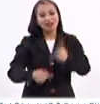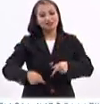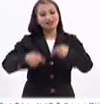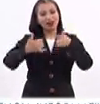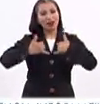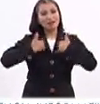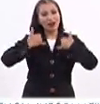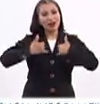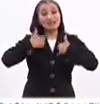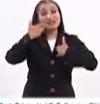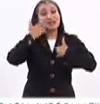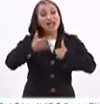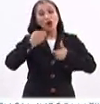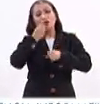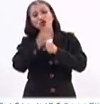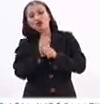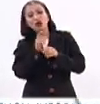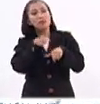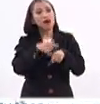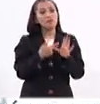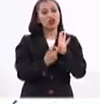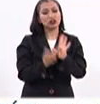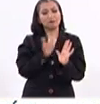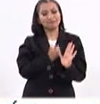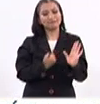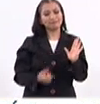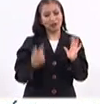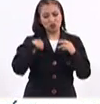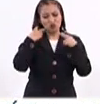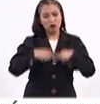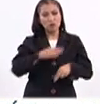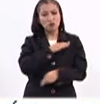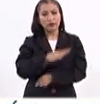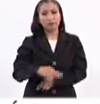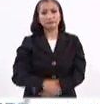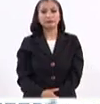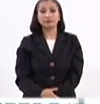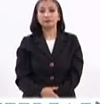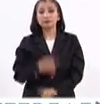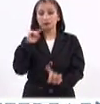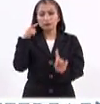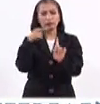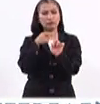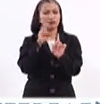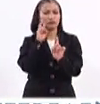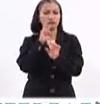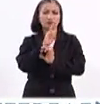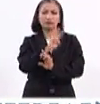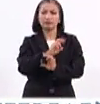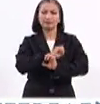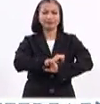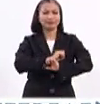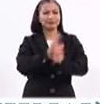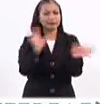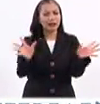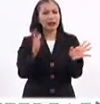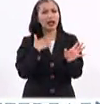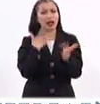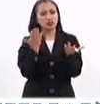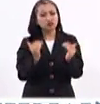generaciones actuales que buscan una oportunidad para mostrar su talento y capacidad. El objetivo está muy claro: